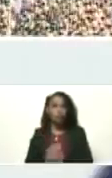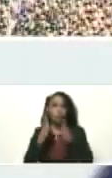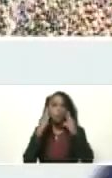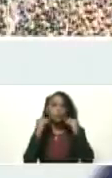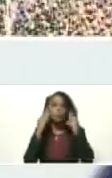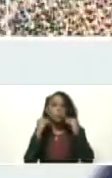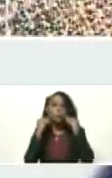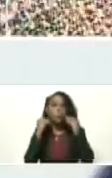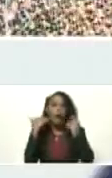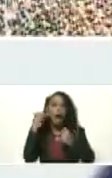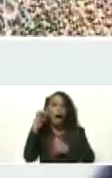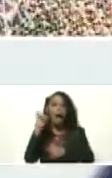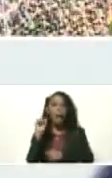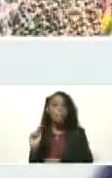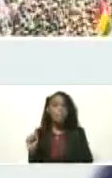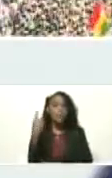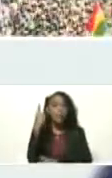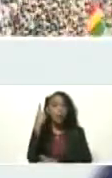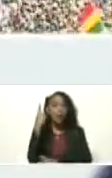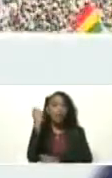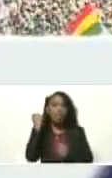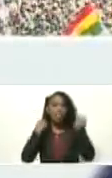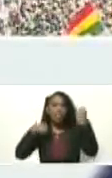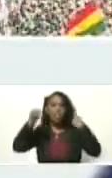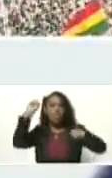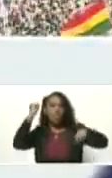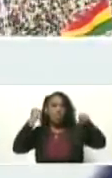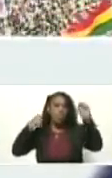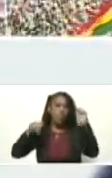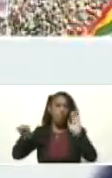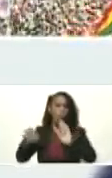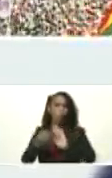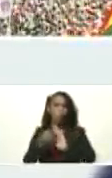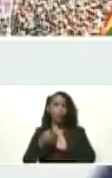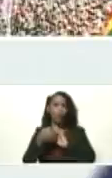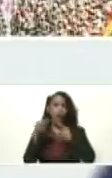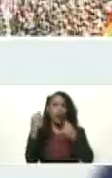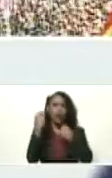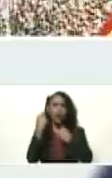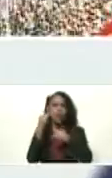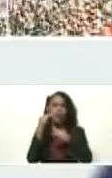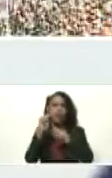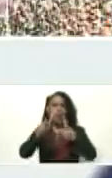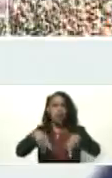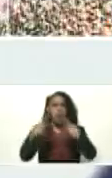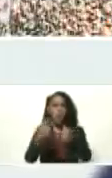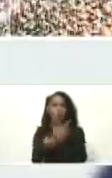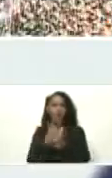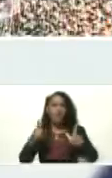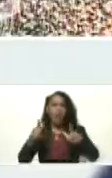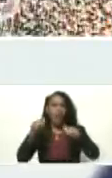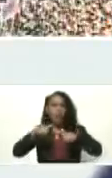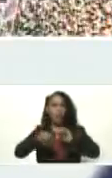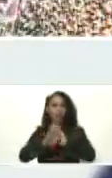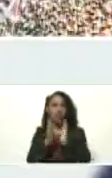experimentó la primera rebelión contra el neoliberalismo en el mundo.